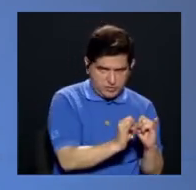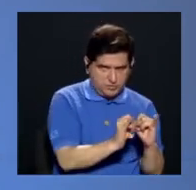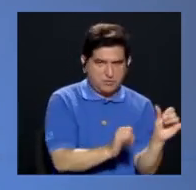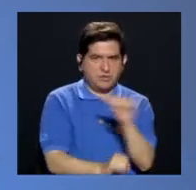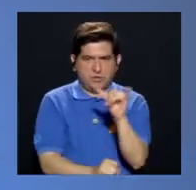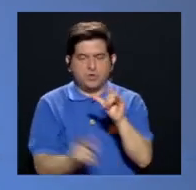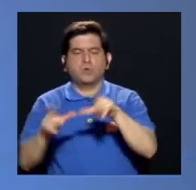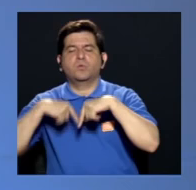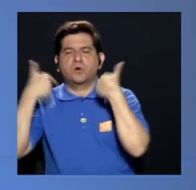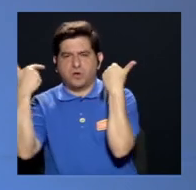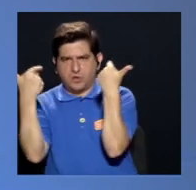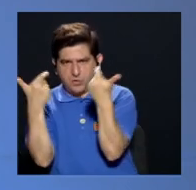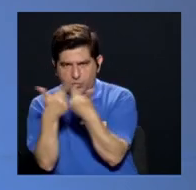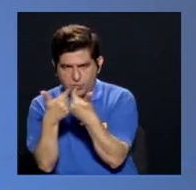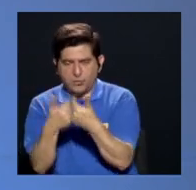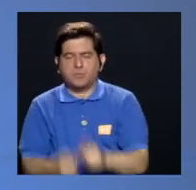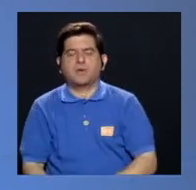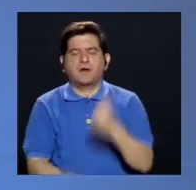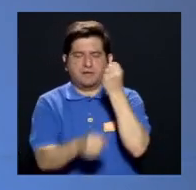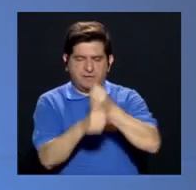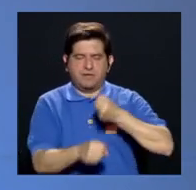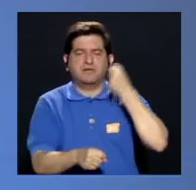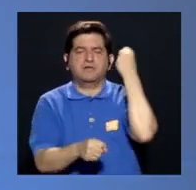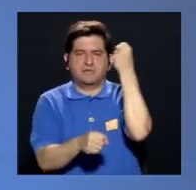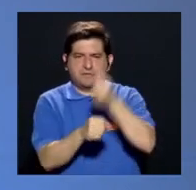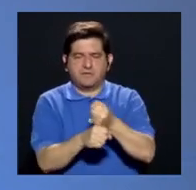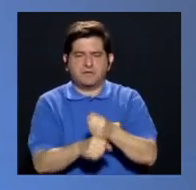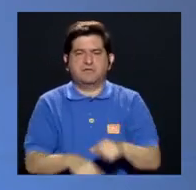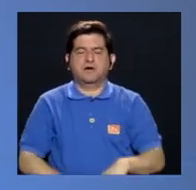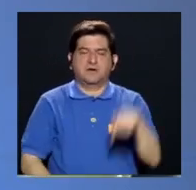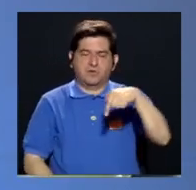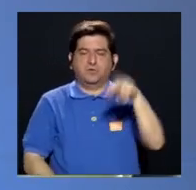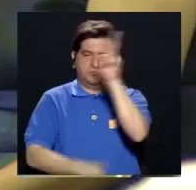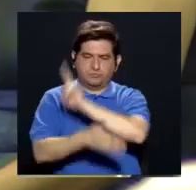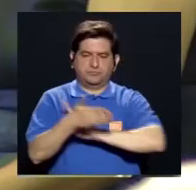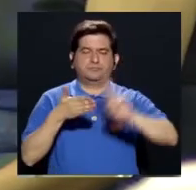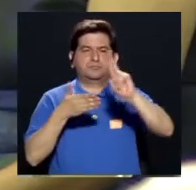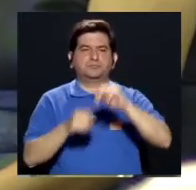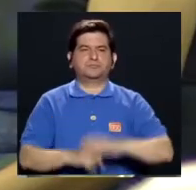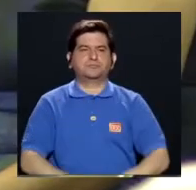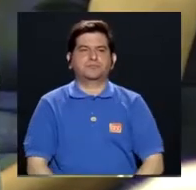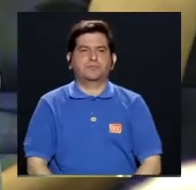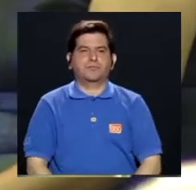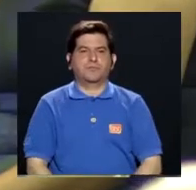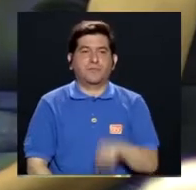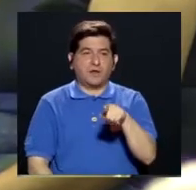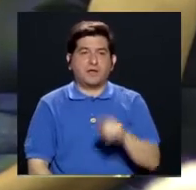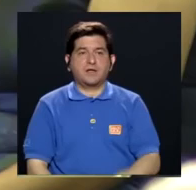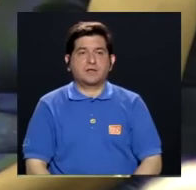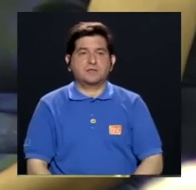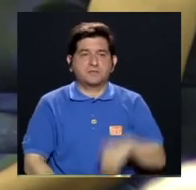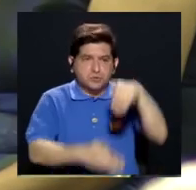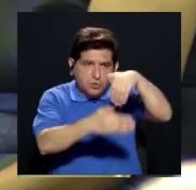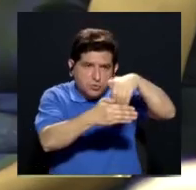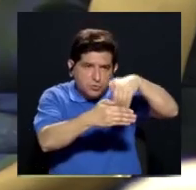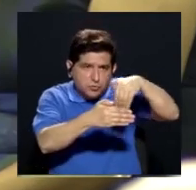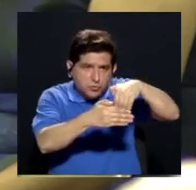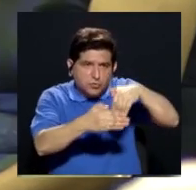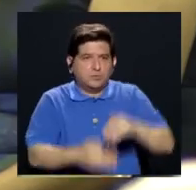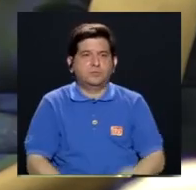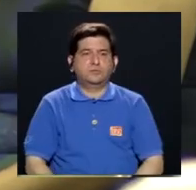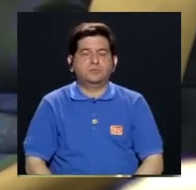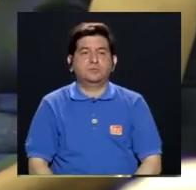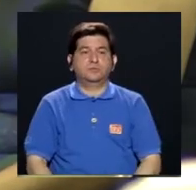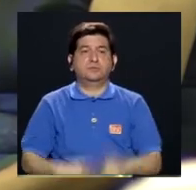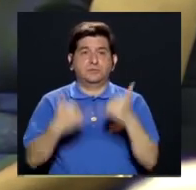también colectiva producción académica. Estos repositorios se han